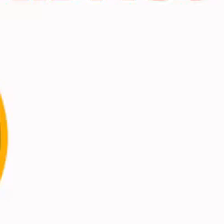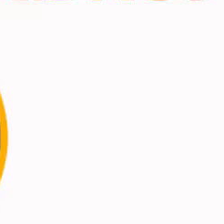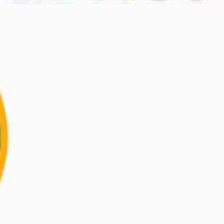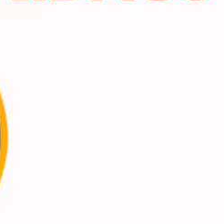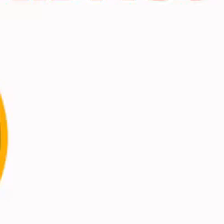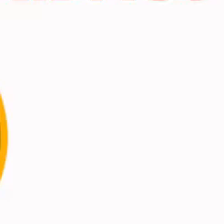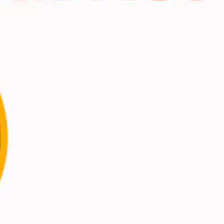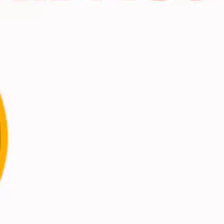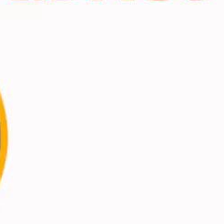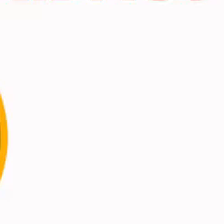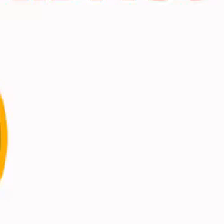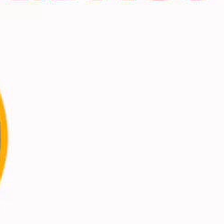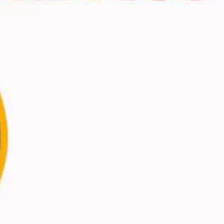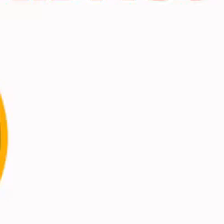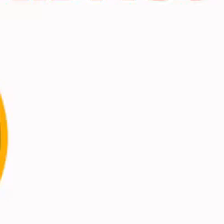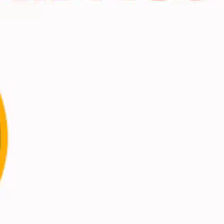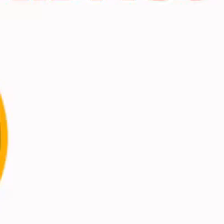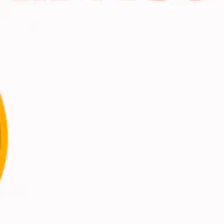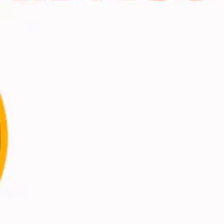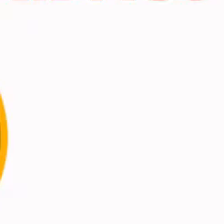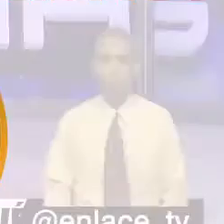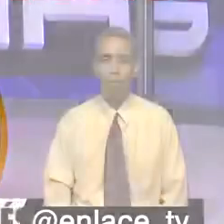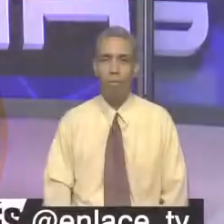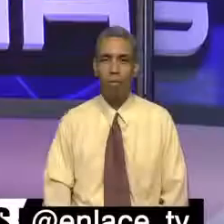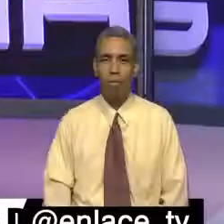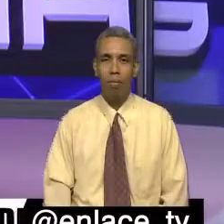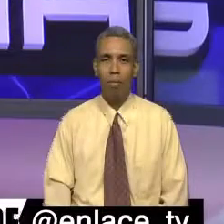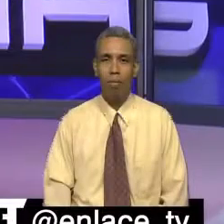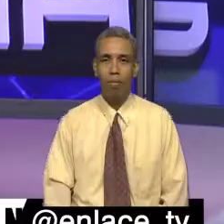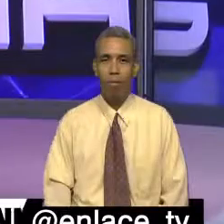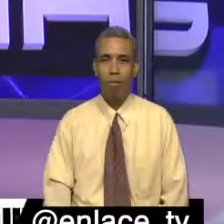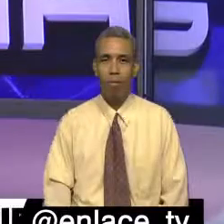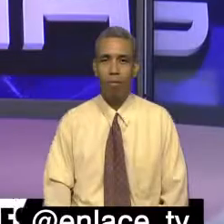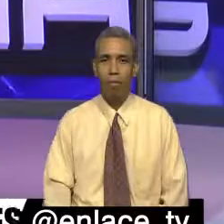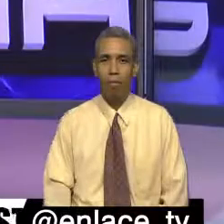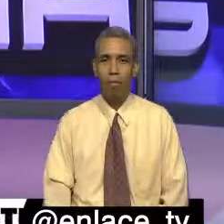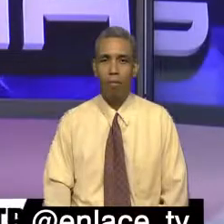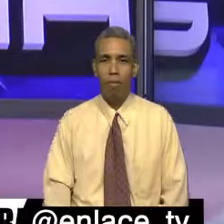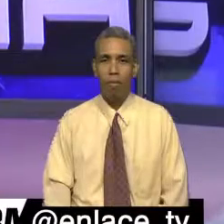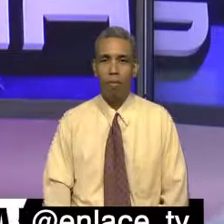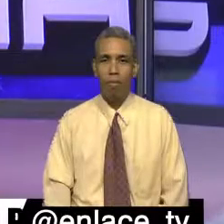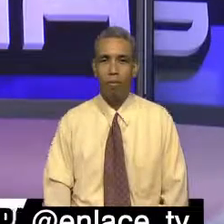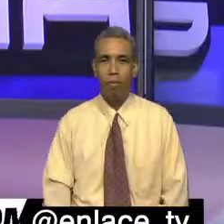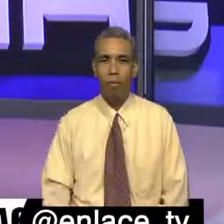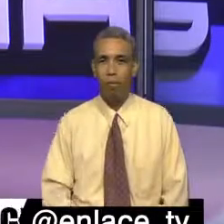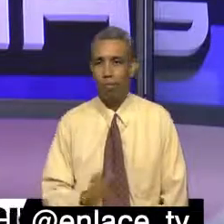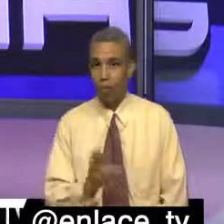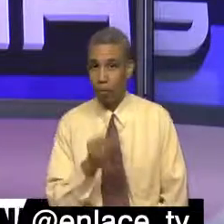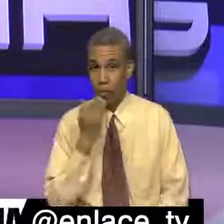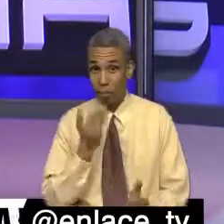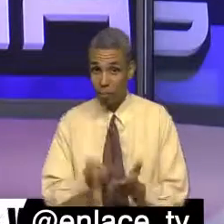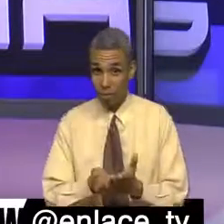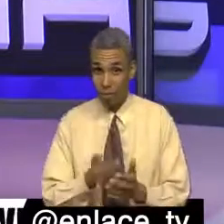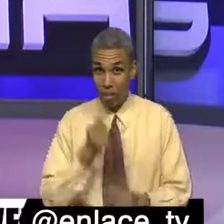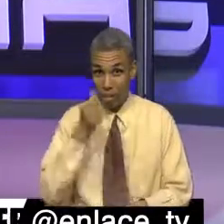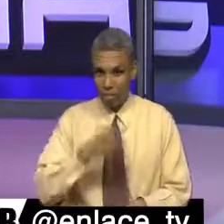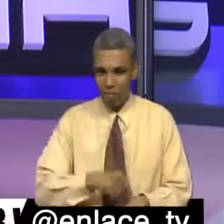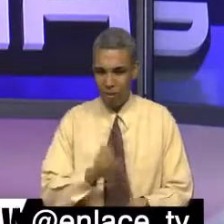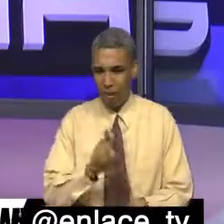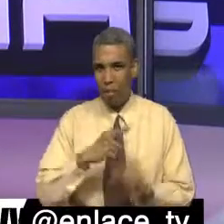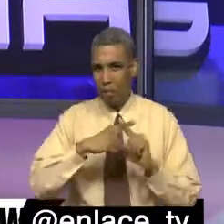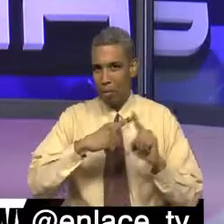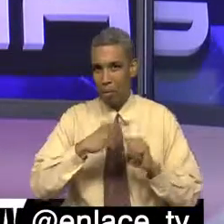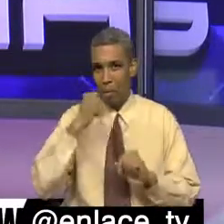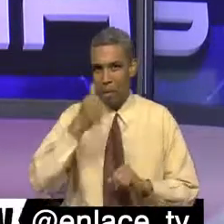sede en la avenida 36. A ustedes los invitamos a que nos acompañen mañana 6:30 aquí